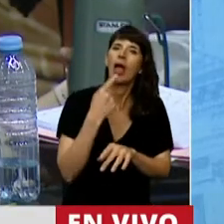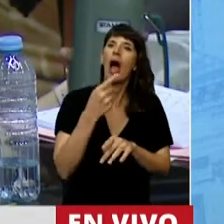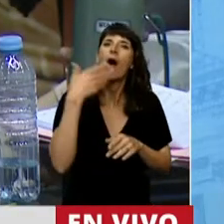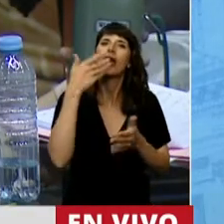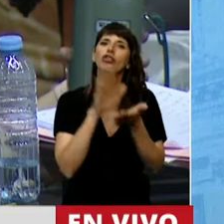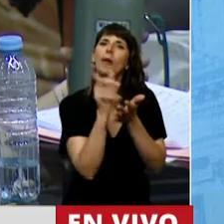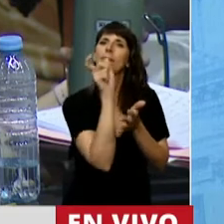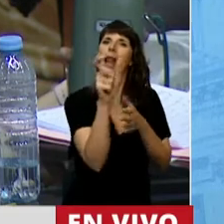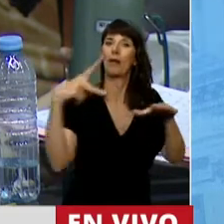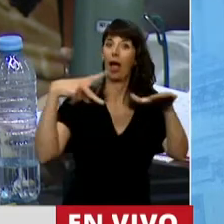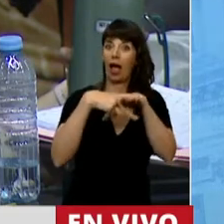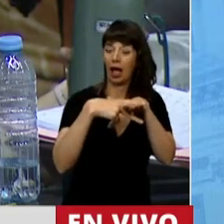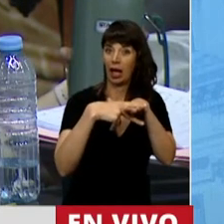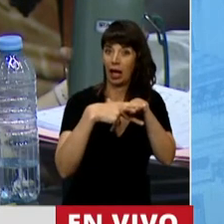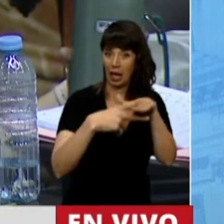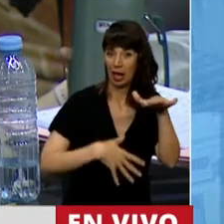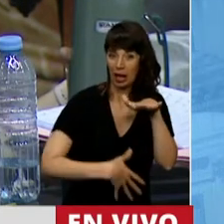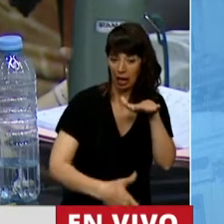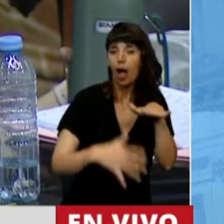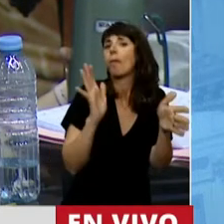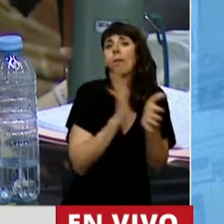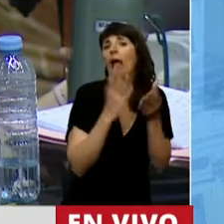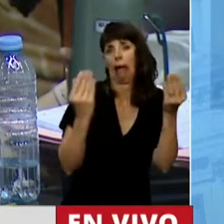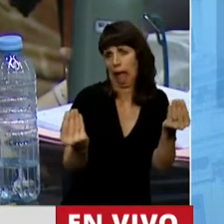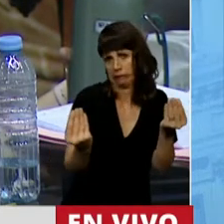embarazo no es otra cosa que la práctica del aborto.